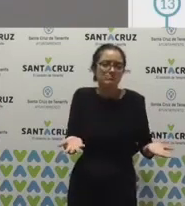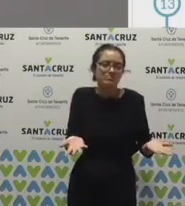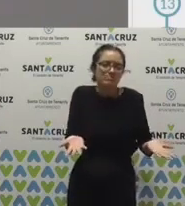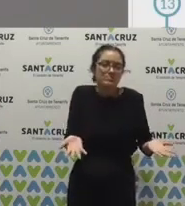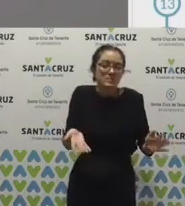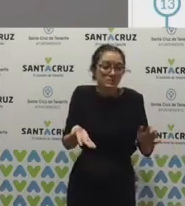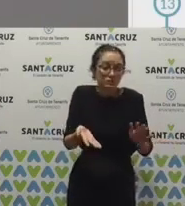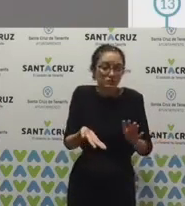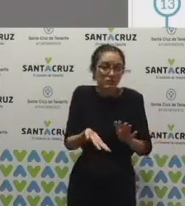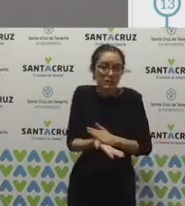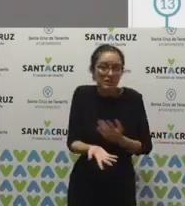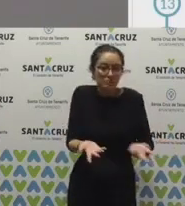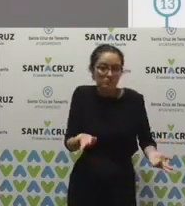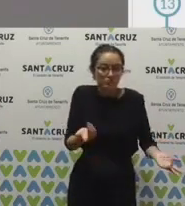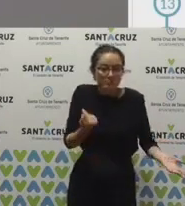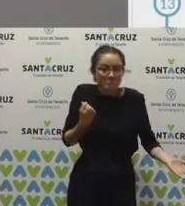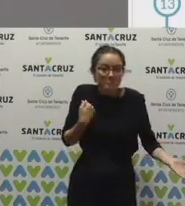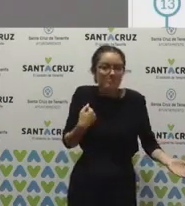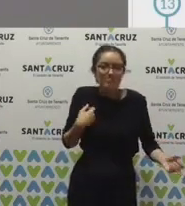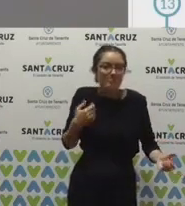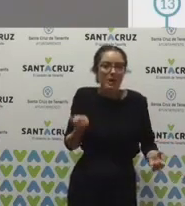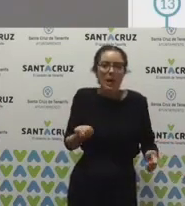muchas gracias